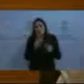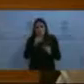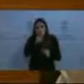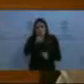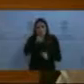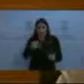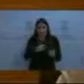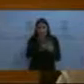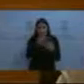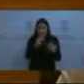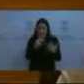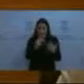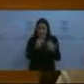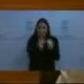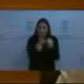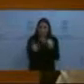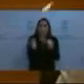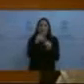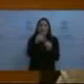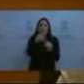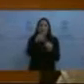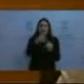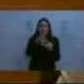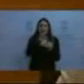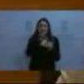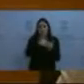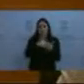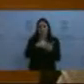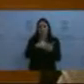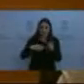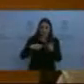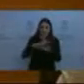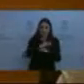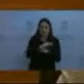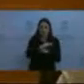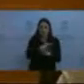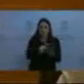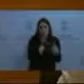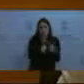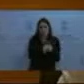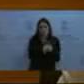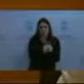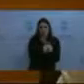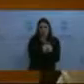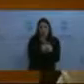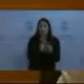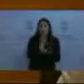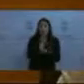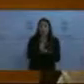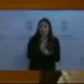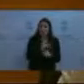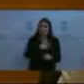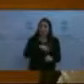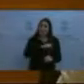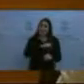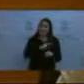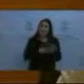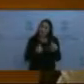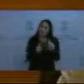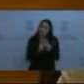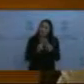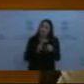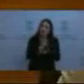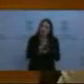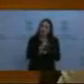2017 aumenta 100 millones la financiación de la dependencia. Las aportaciones del Estado para financiar la dependencia han sobrepasado con creces